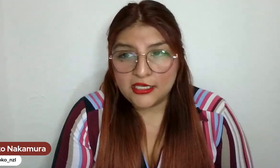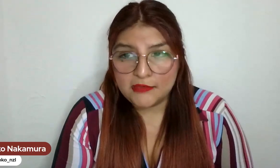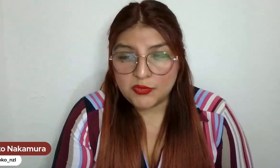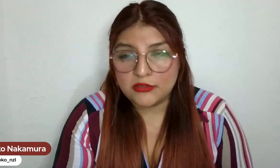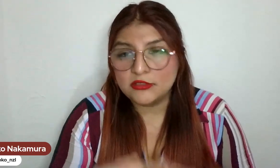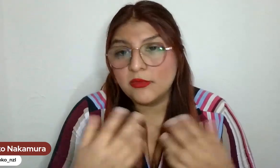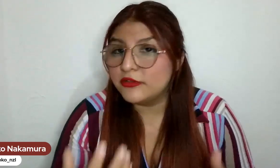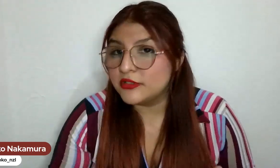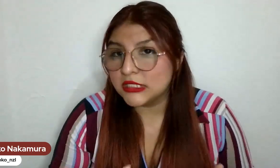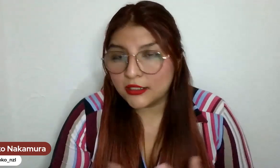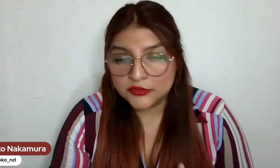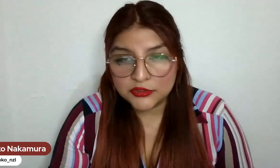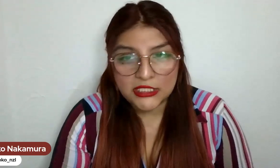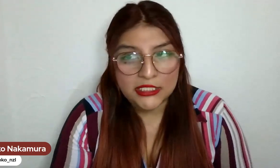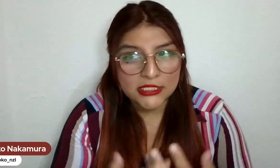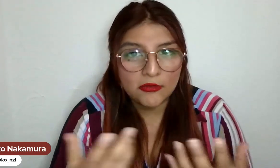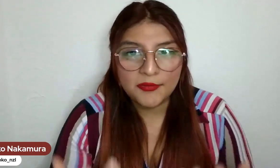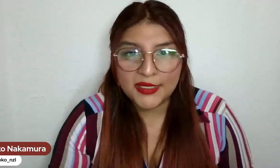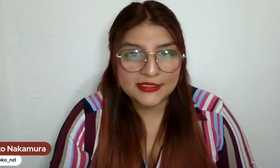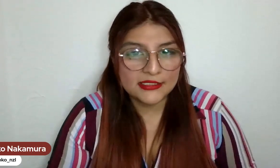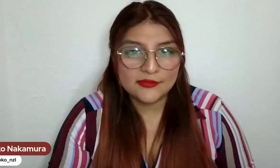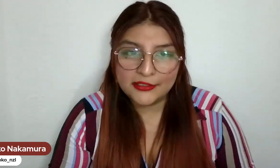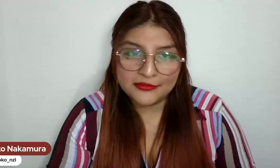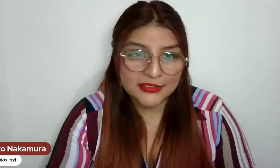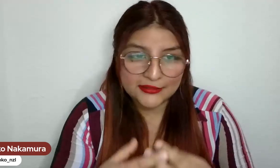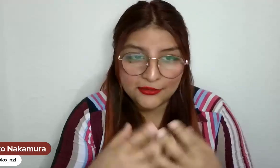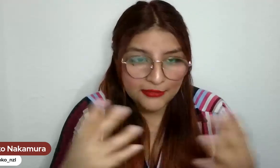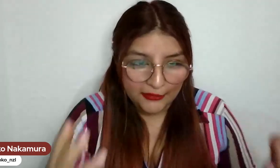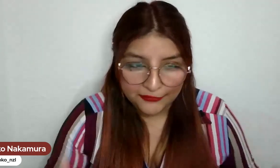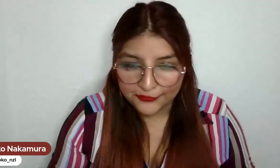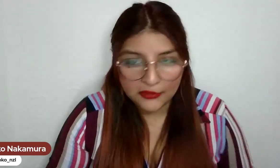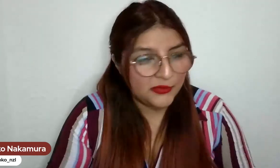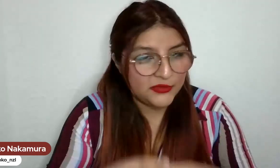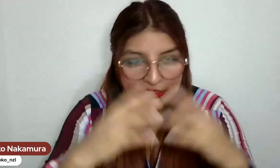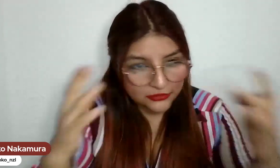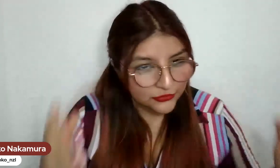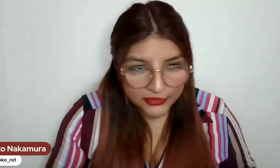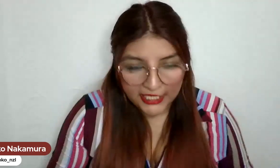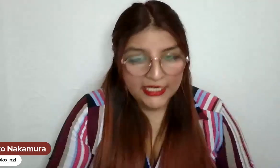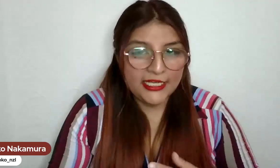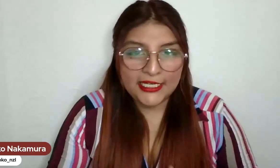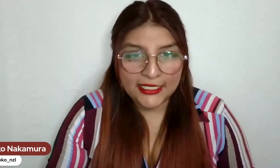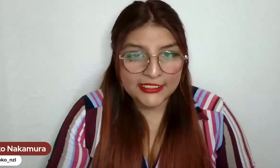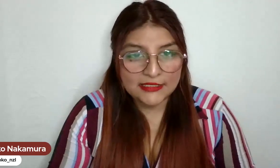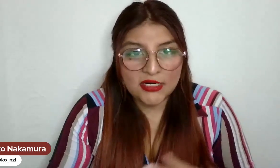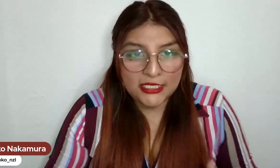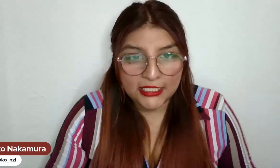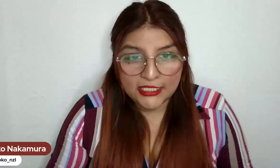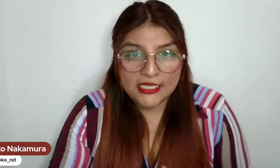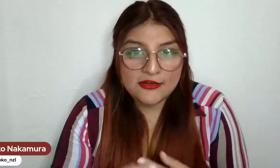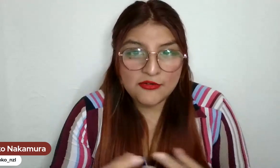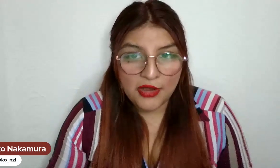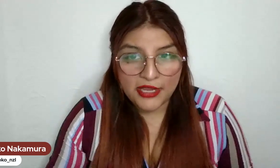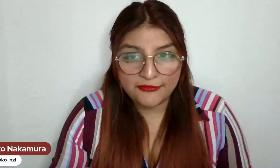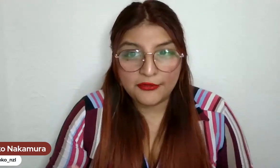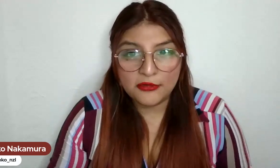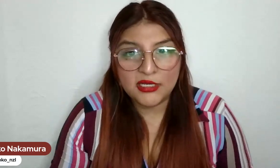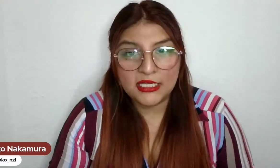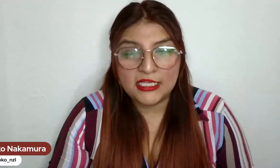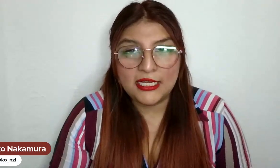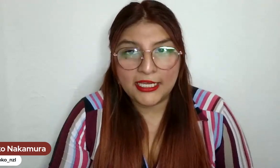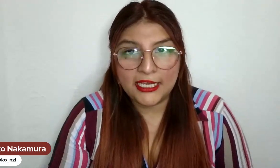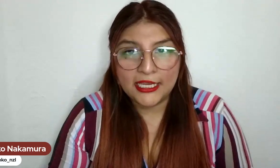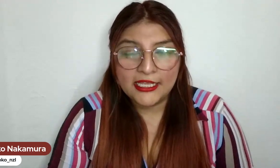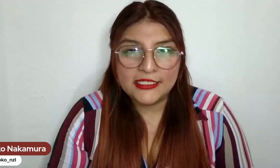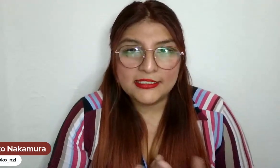eh Por los montos incluso de las recompensas bueno es todo una forma una estructura en la que se manejan y no hay